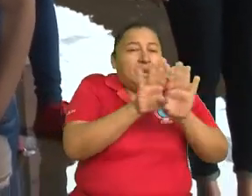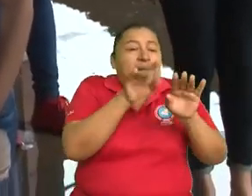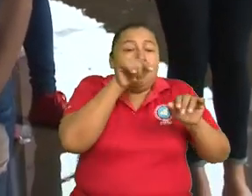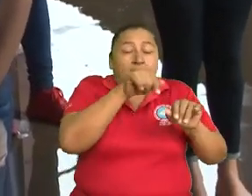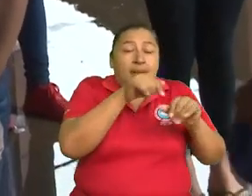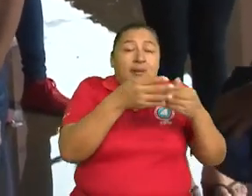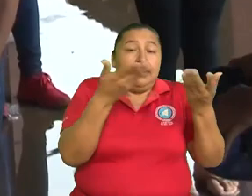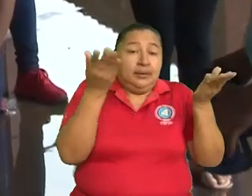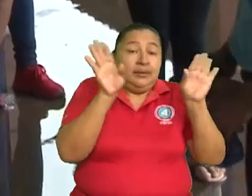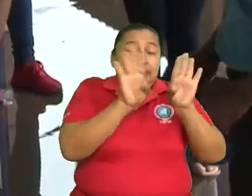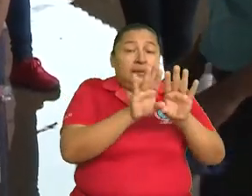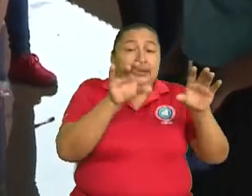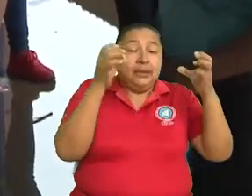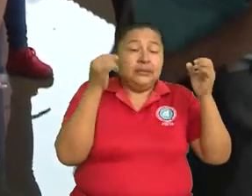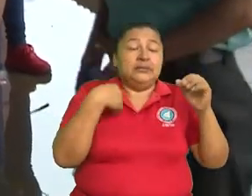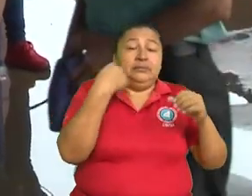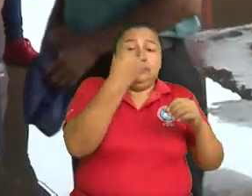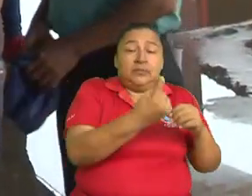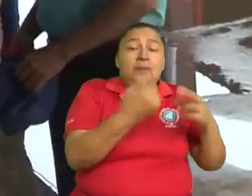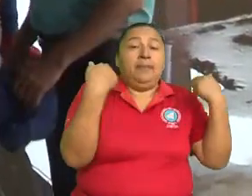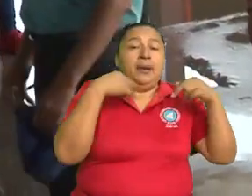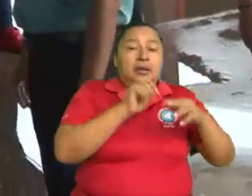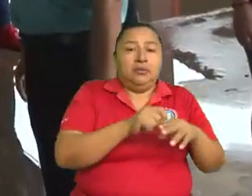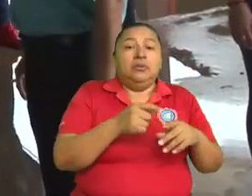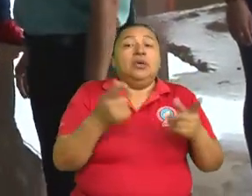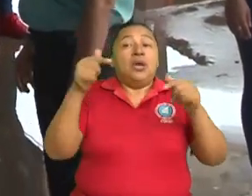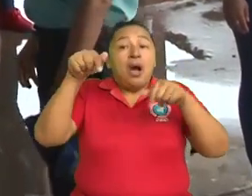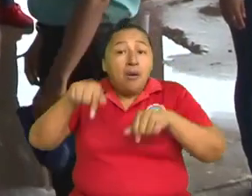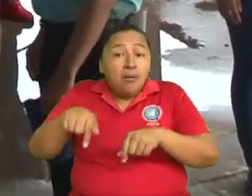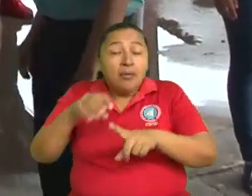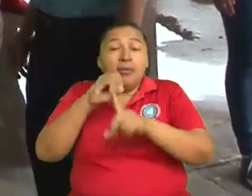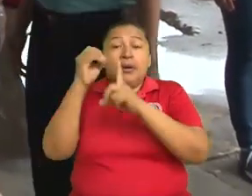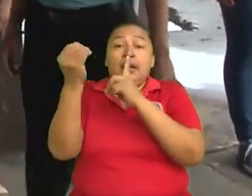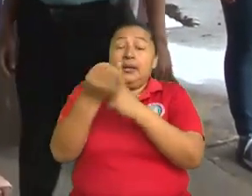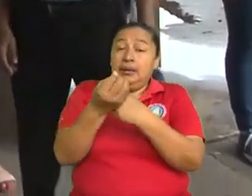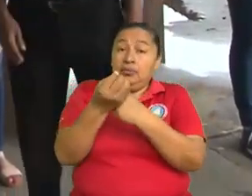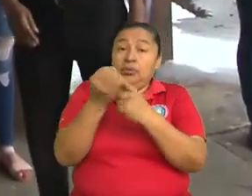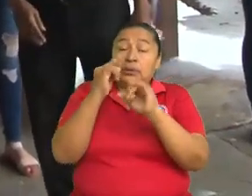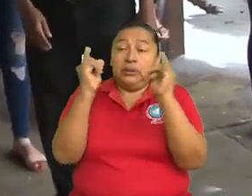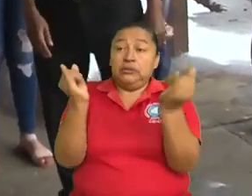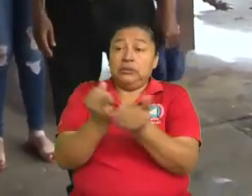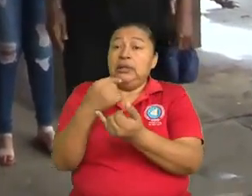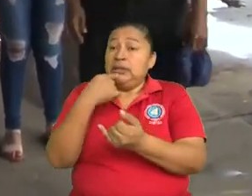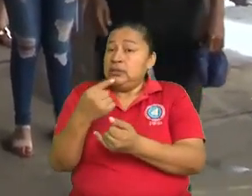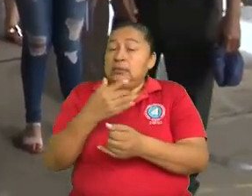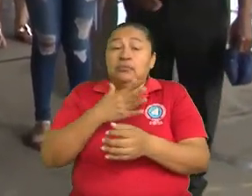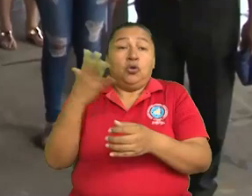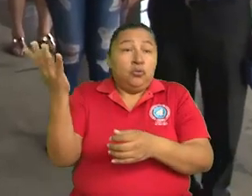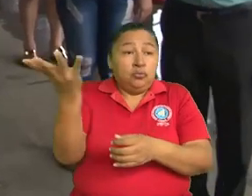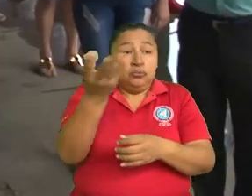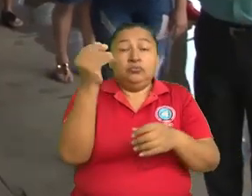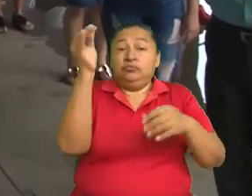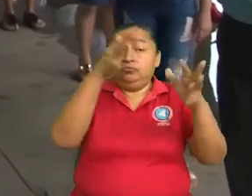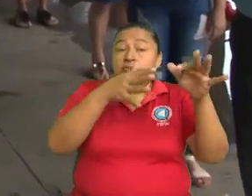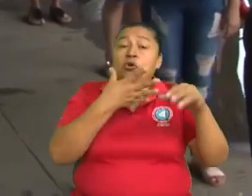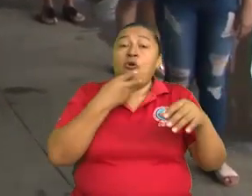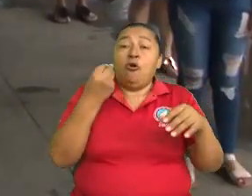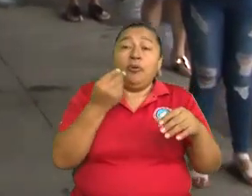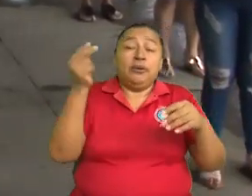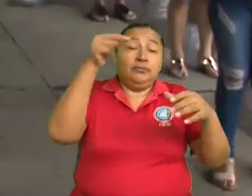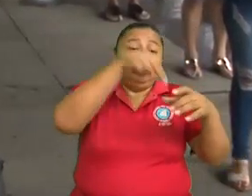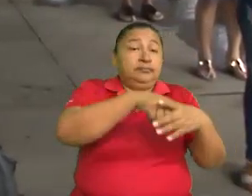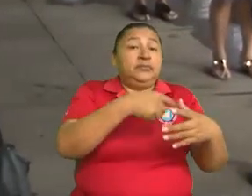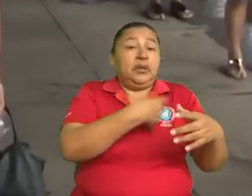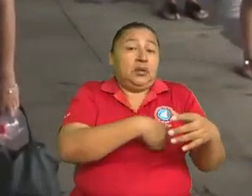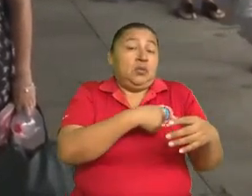muchos organismos internacionales nos están dando la razón. Dicen que regresen a clase los jóvenes. Lo que pasa es que allí va a ser bastante difícil que